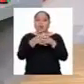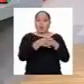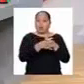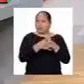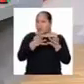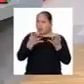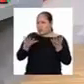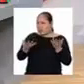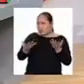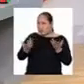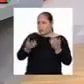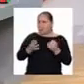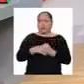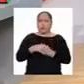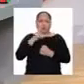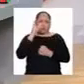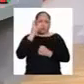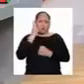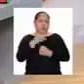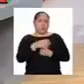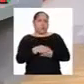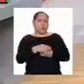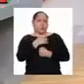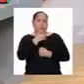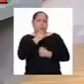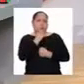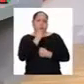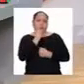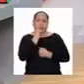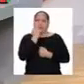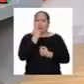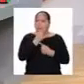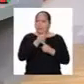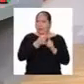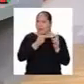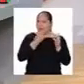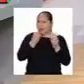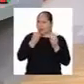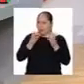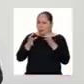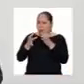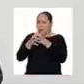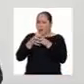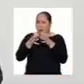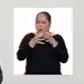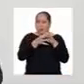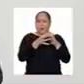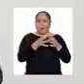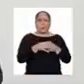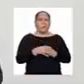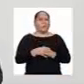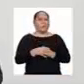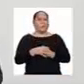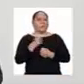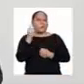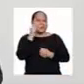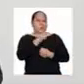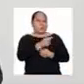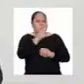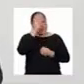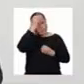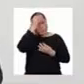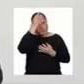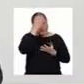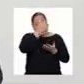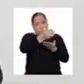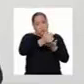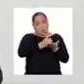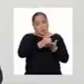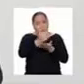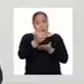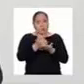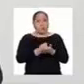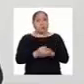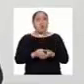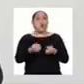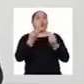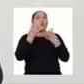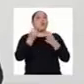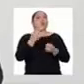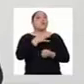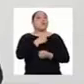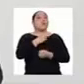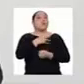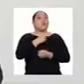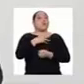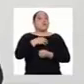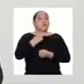mi estimada profesora. Pero, ¿cómo lo hacemos? Según los datos que recopilaste, ¿cuántos